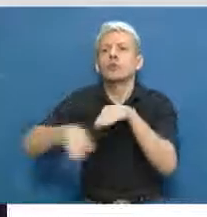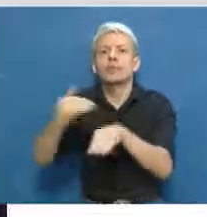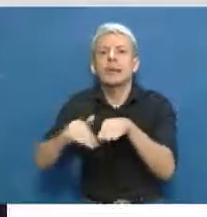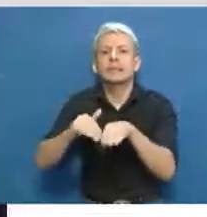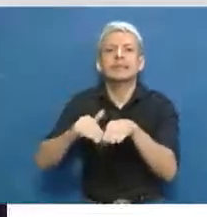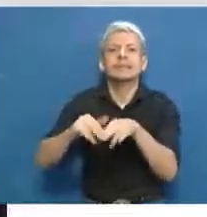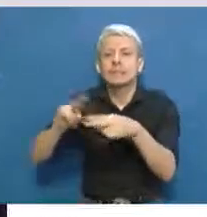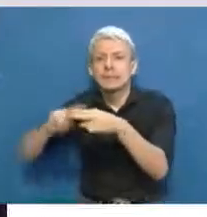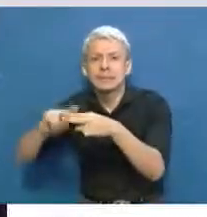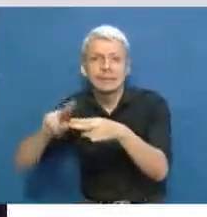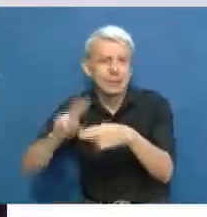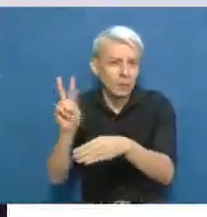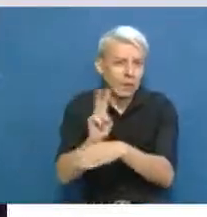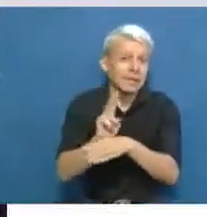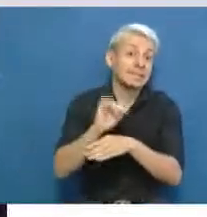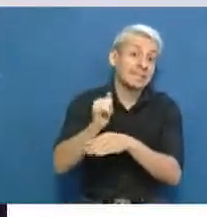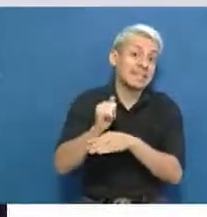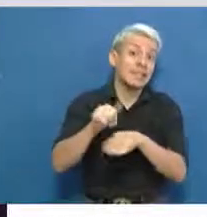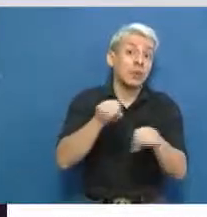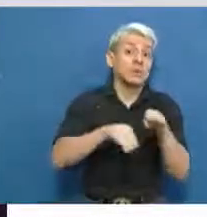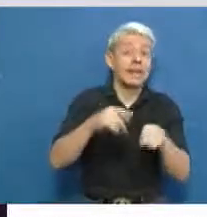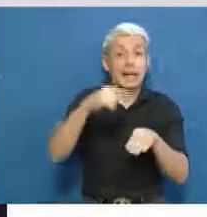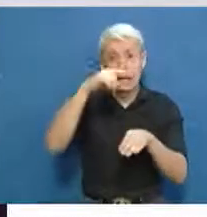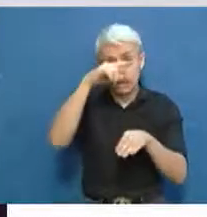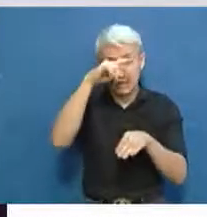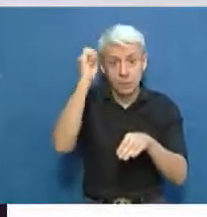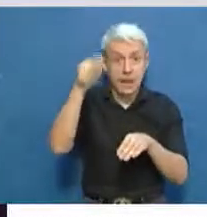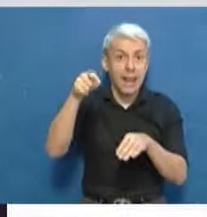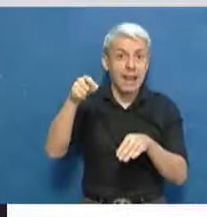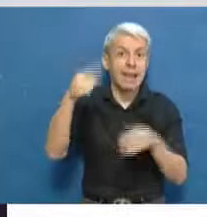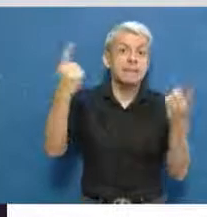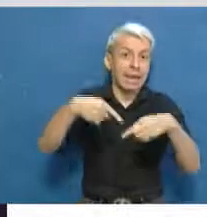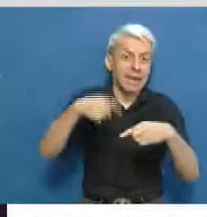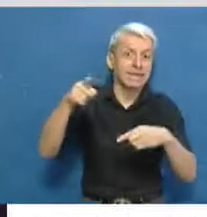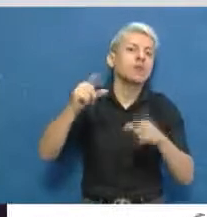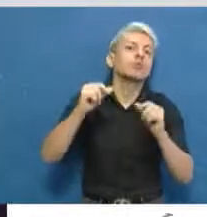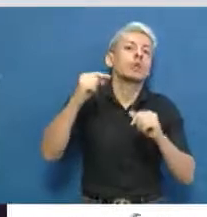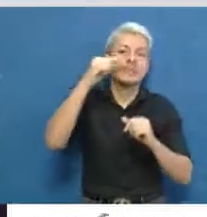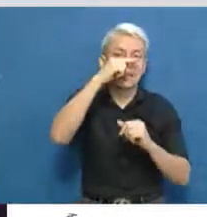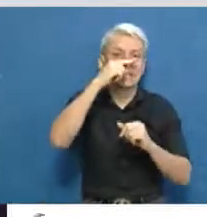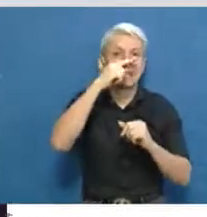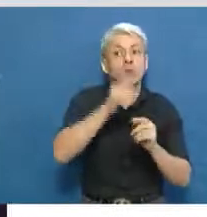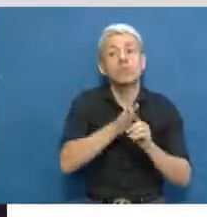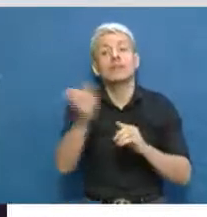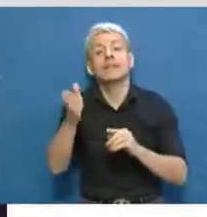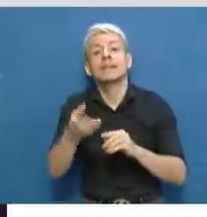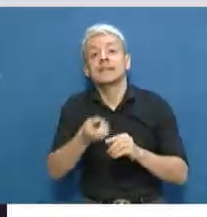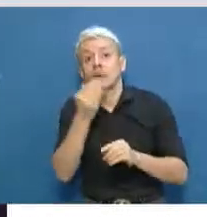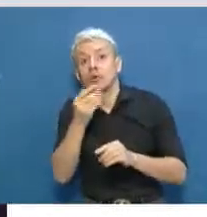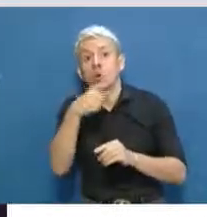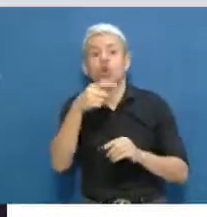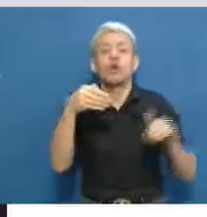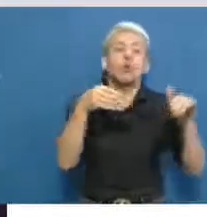Las rutas nacionales que tienen peaje en Mendoza es la 7, básicamente, es la misma, pero en dos tramos distintos, uno en Santa Rosa y el otro en Las